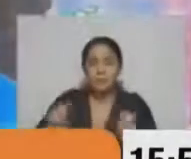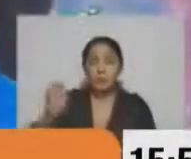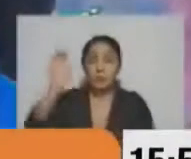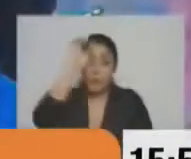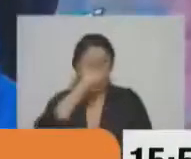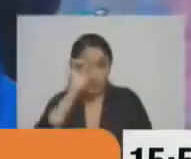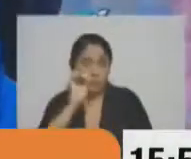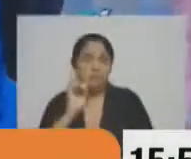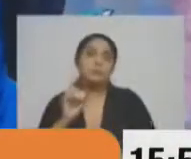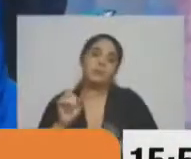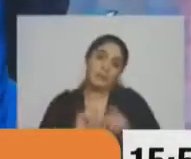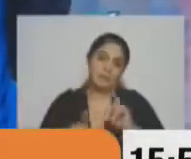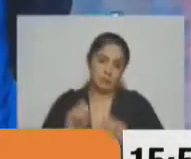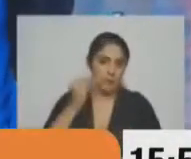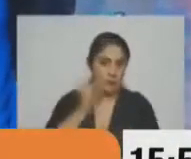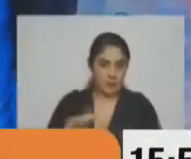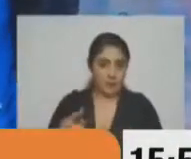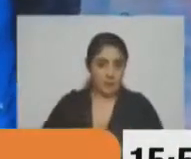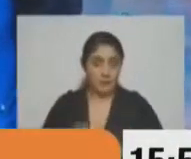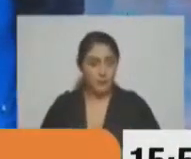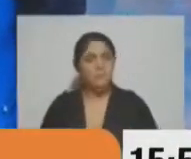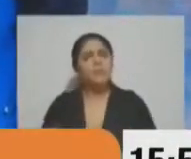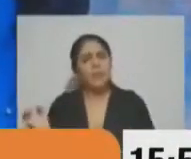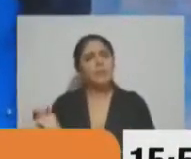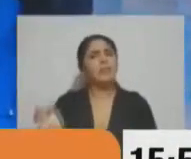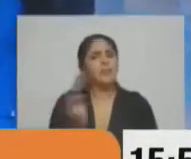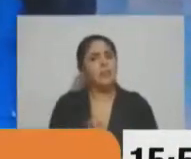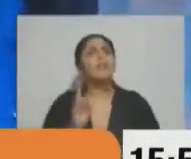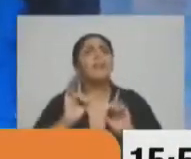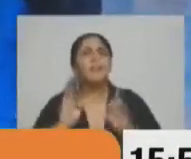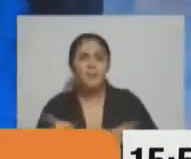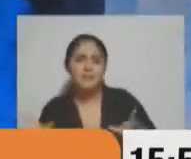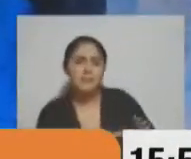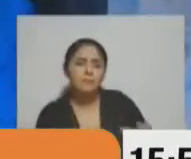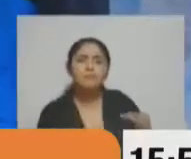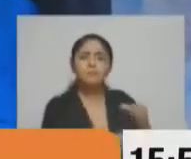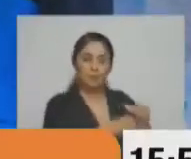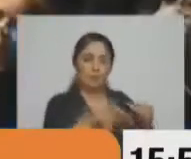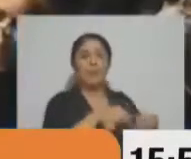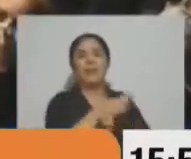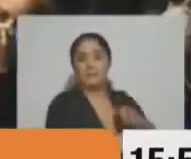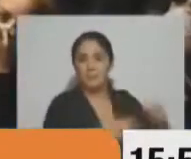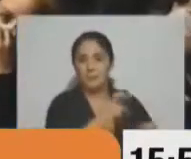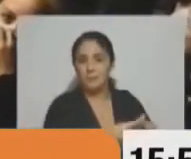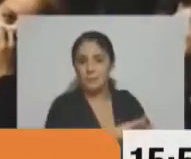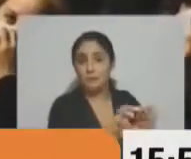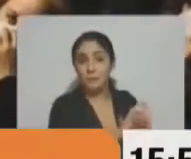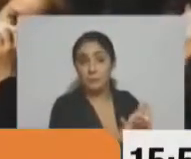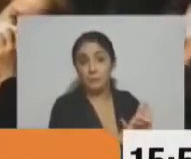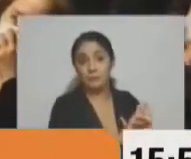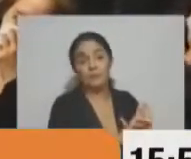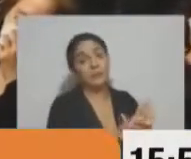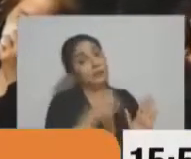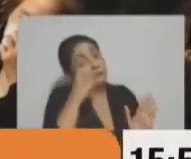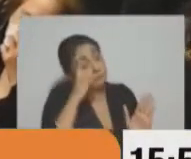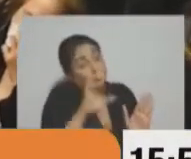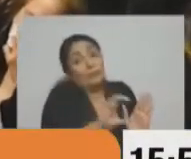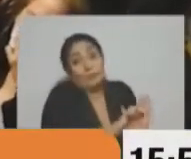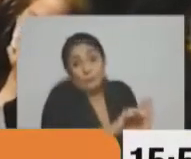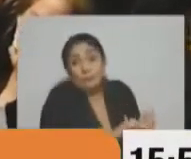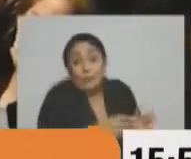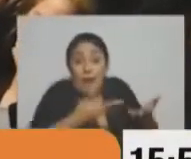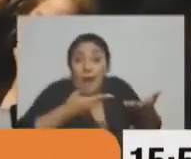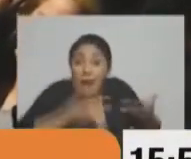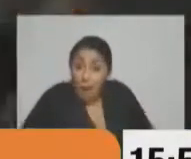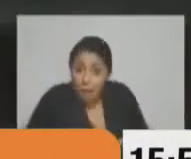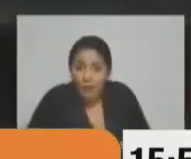con una niña o un niño aprendo. Ya, así que no se preocupen y qué lindo también poder tener esta instancia. Y les recomiendo para